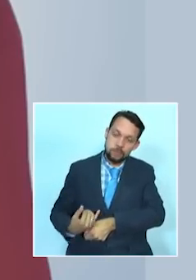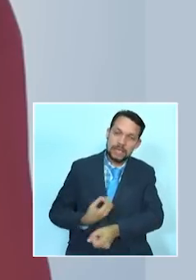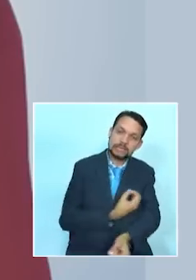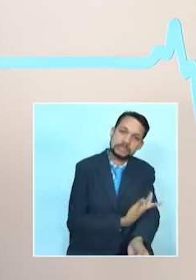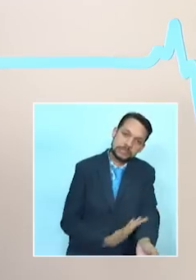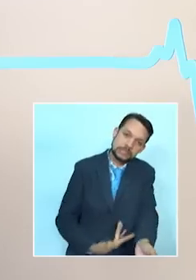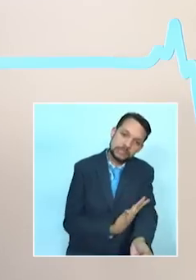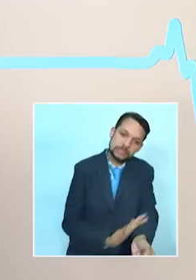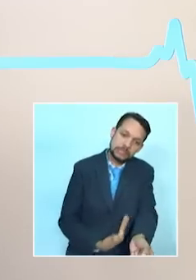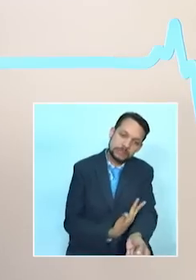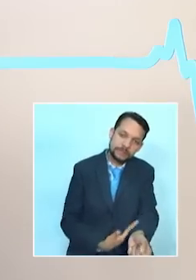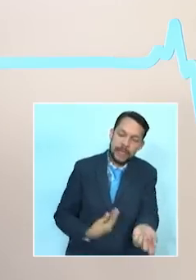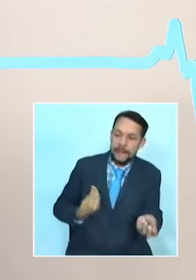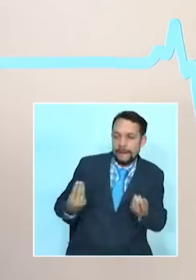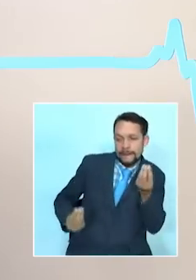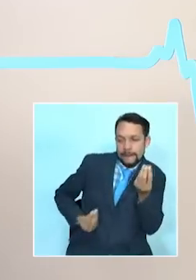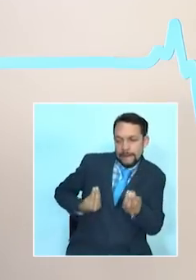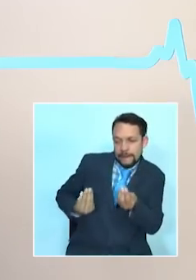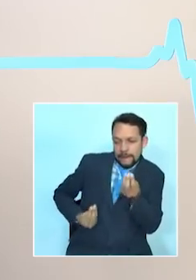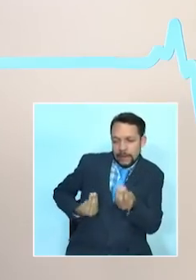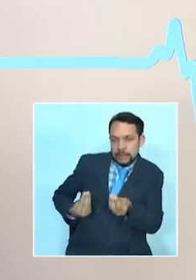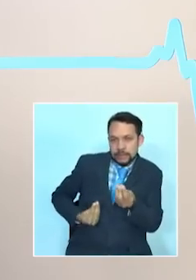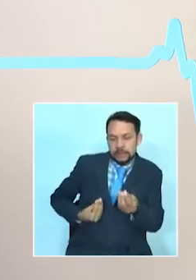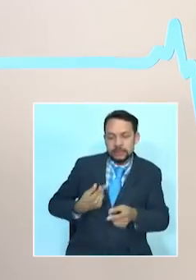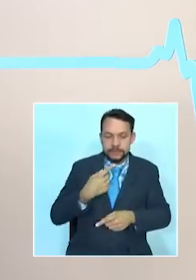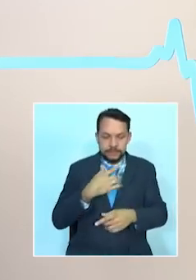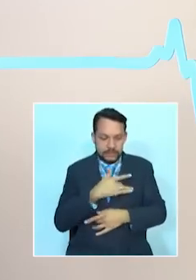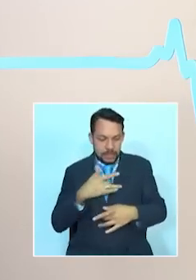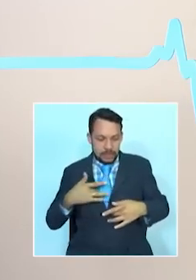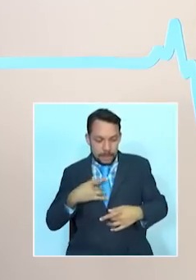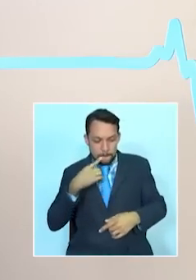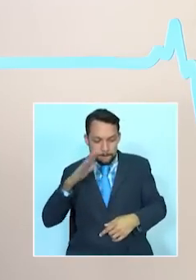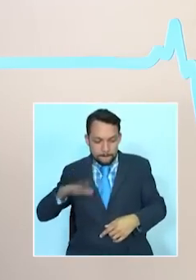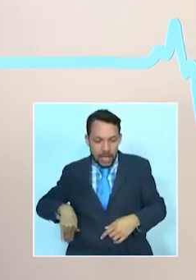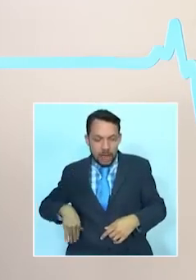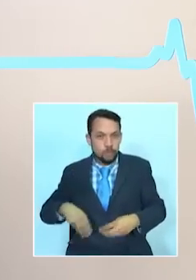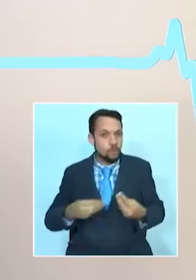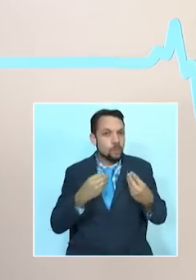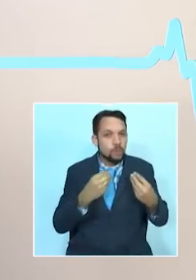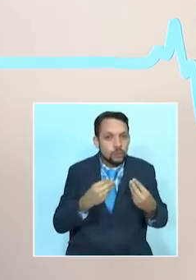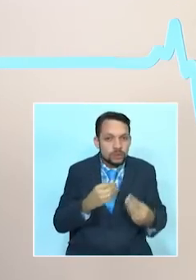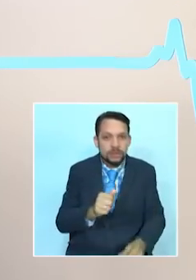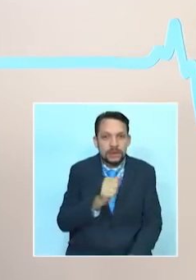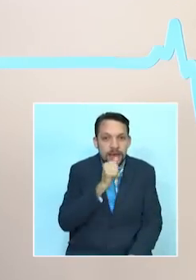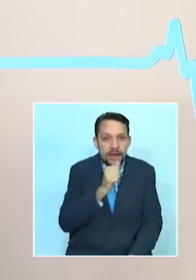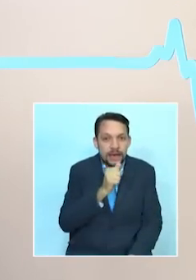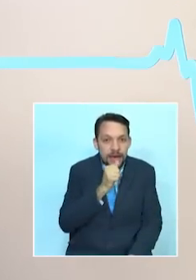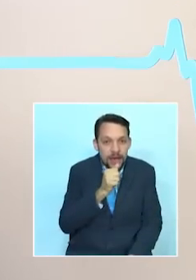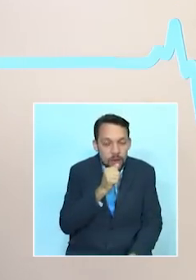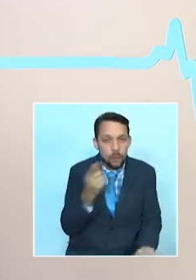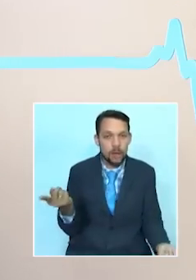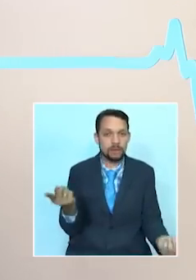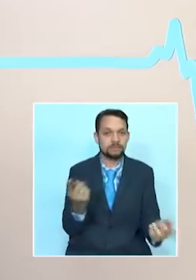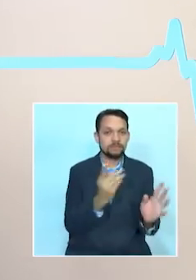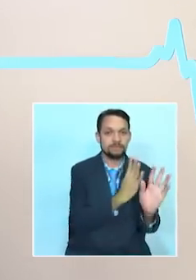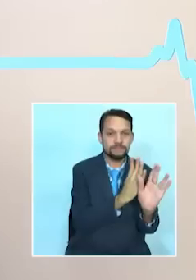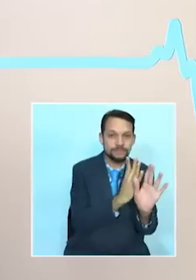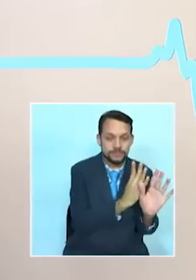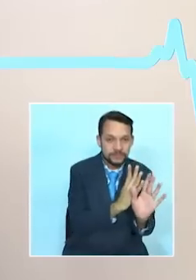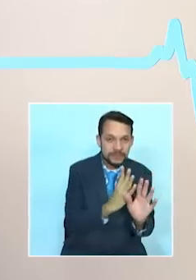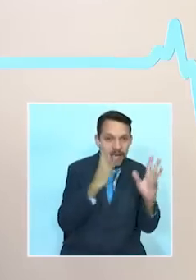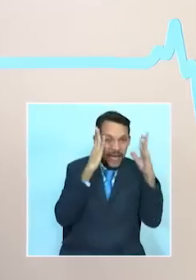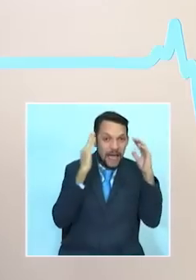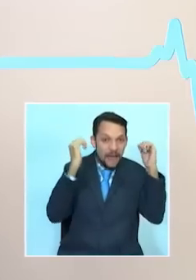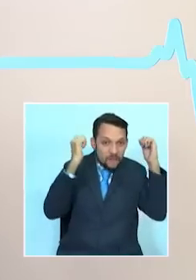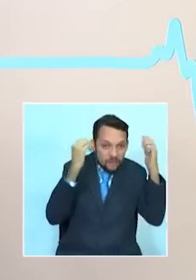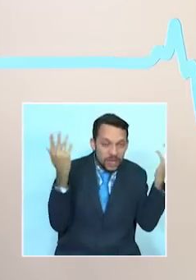que hacer una persona cuando tiene estee tipo de patologías a aumente los líquidos aumente la fibra haga ejercicio porque cuando usted